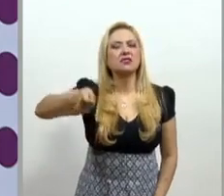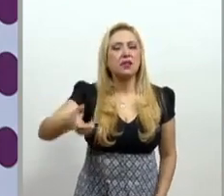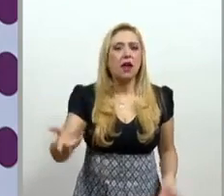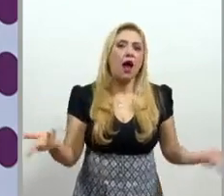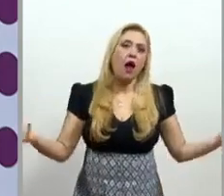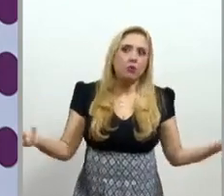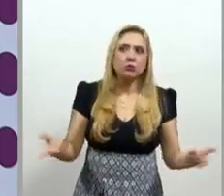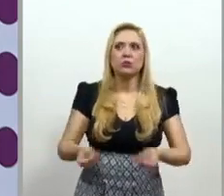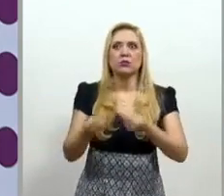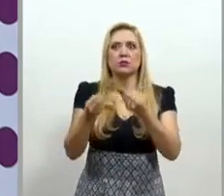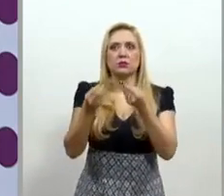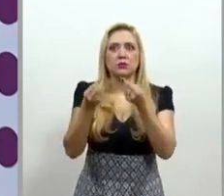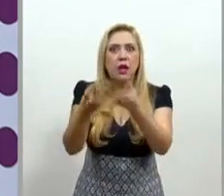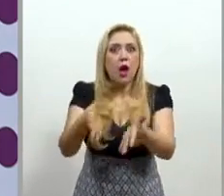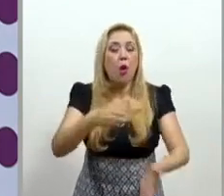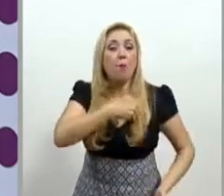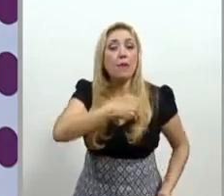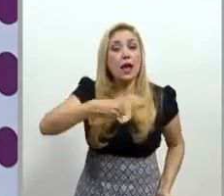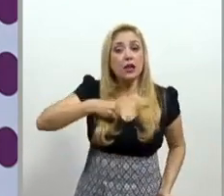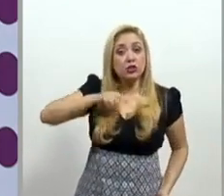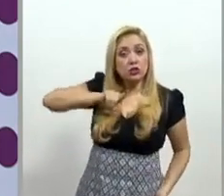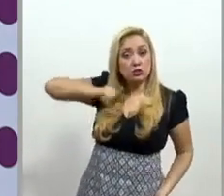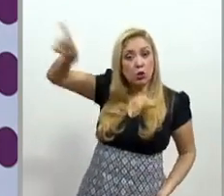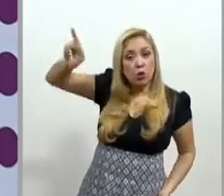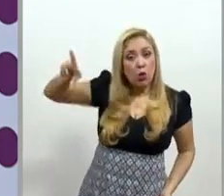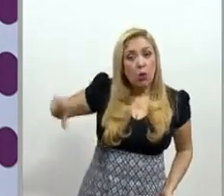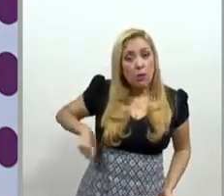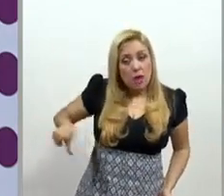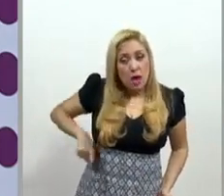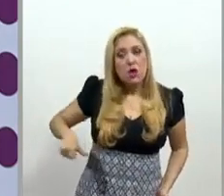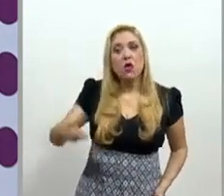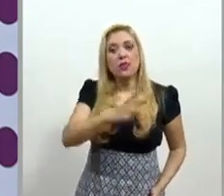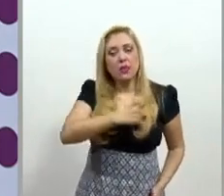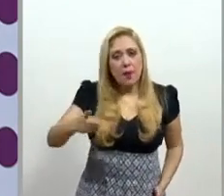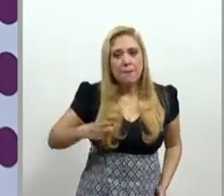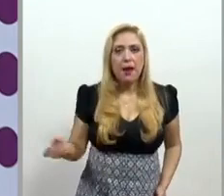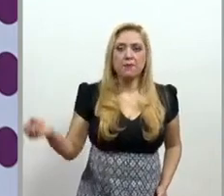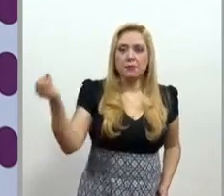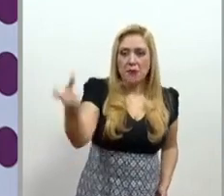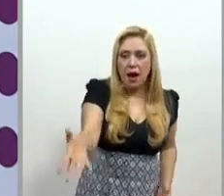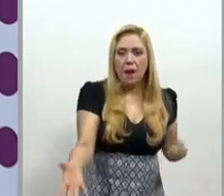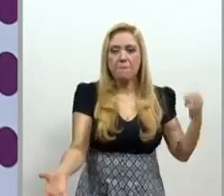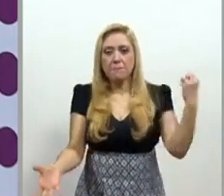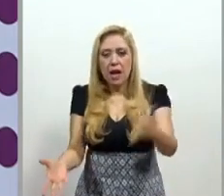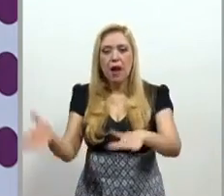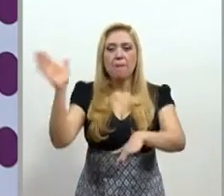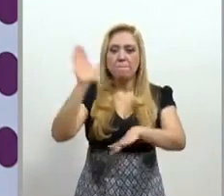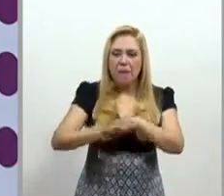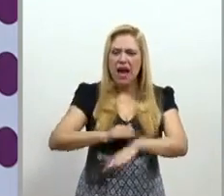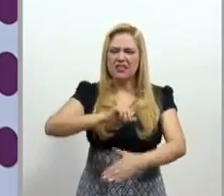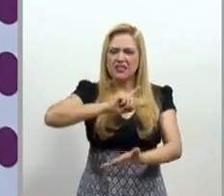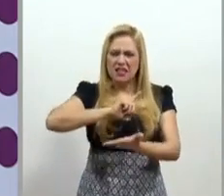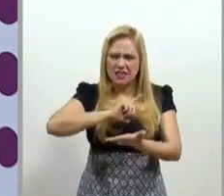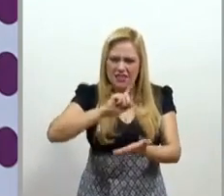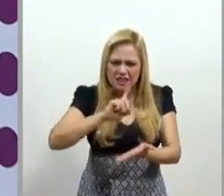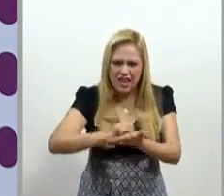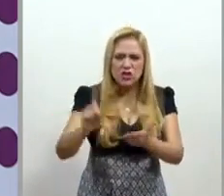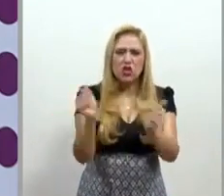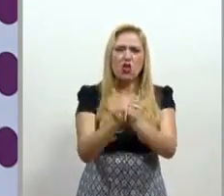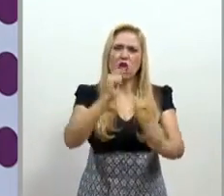que establecen una obligación genérica del Estado de ir avanzando de manera constante en la protección del derecho humano en